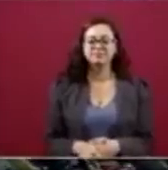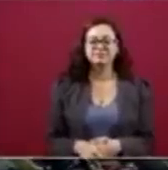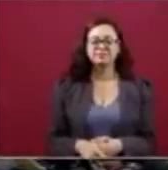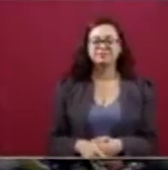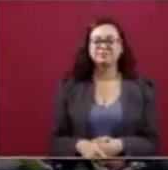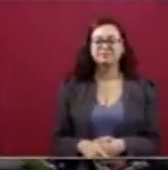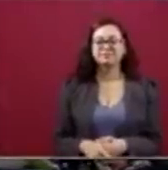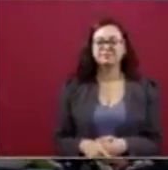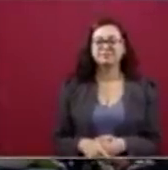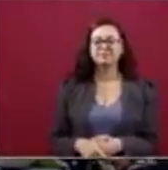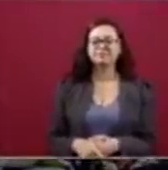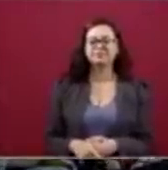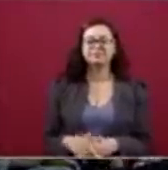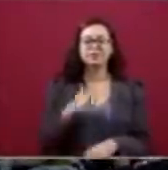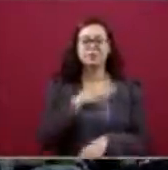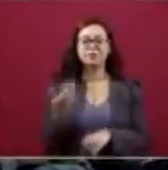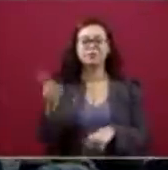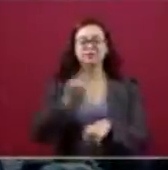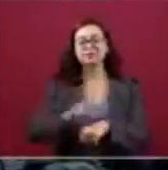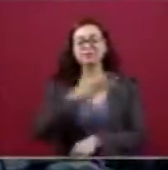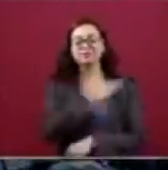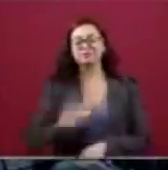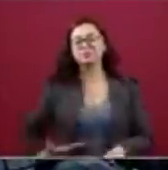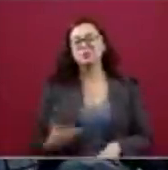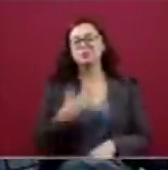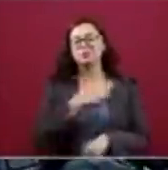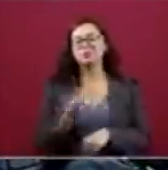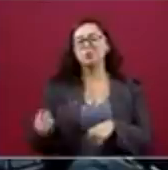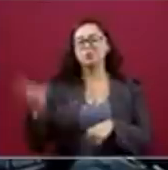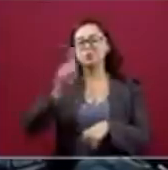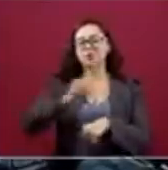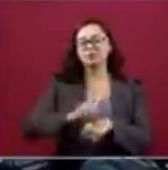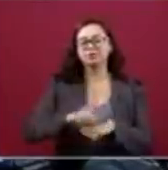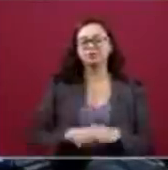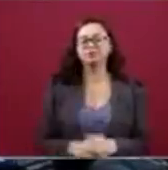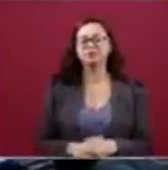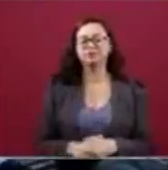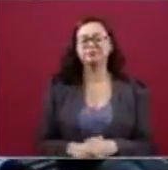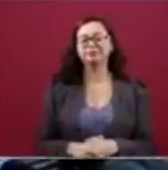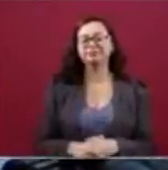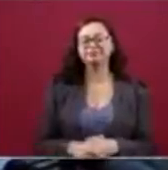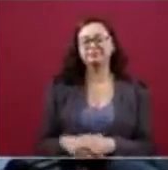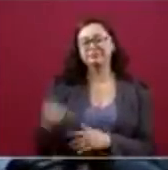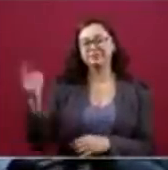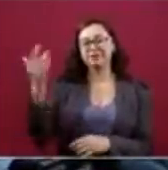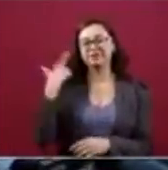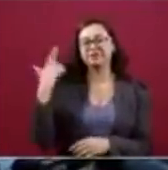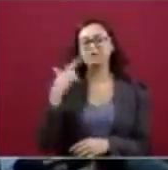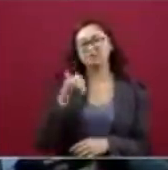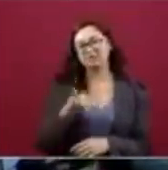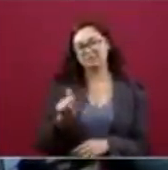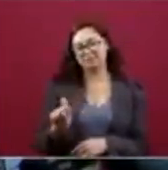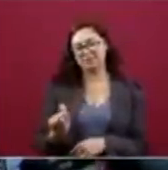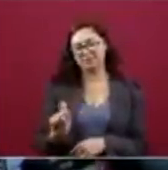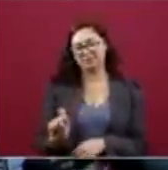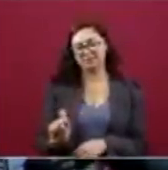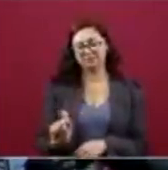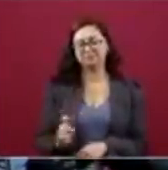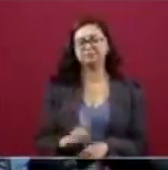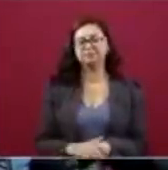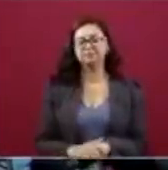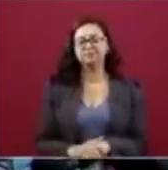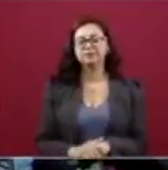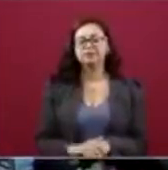Gracias, presidente. Buenos días. Alfonso Bárcenas Telles, de Cadena Raza, Radio 620. Preguntarle, presidente,